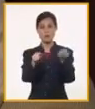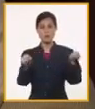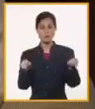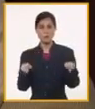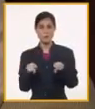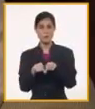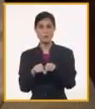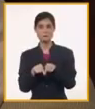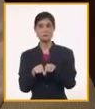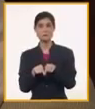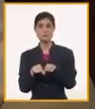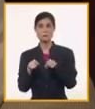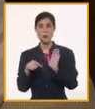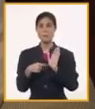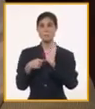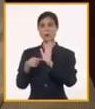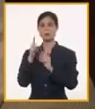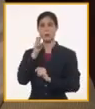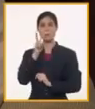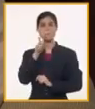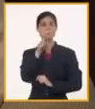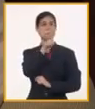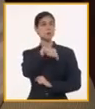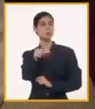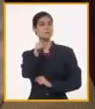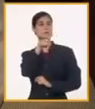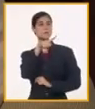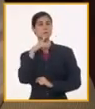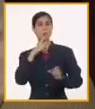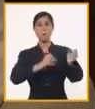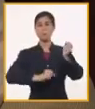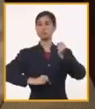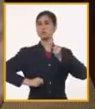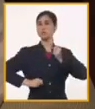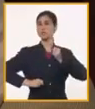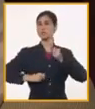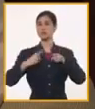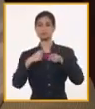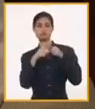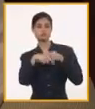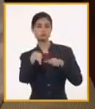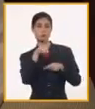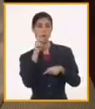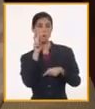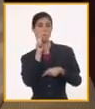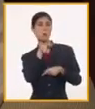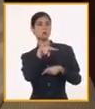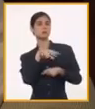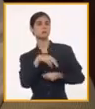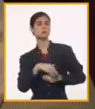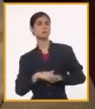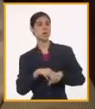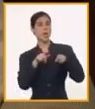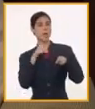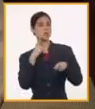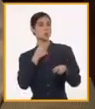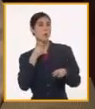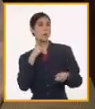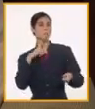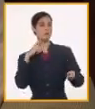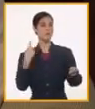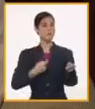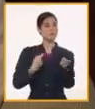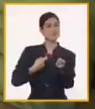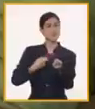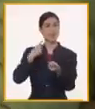escopetas viejas. Y él tenía que decir, mira, ¿tú crees que con eso van a derrocar al general Batista? Eso es lo que